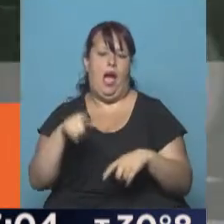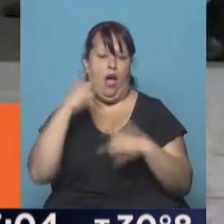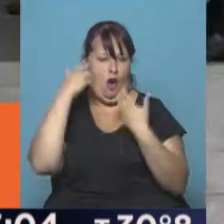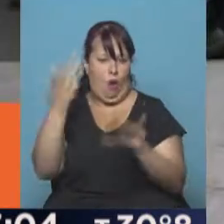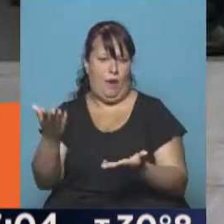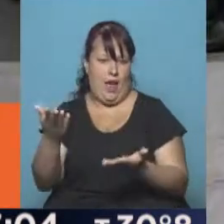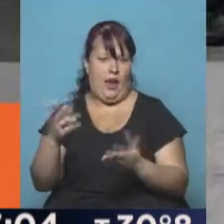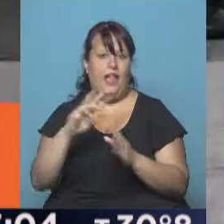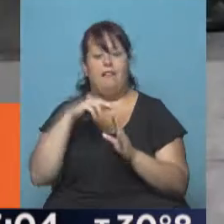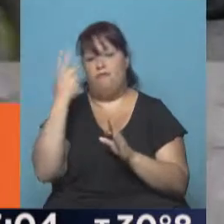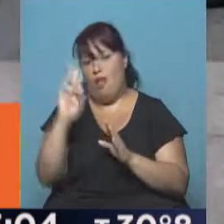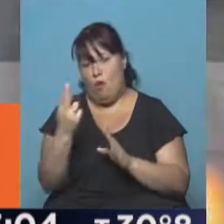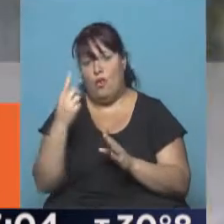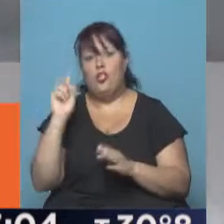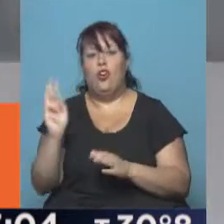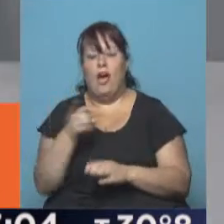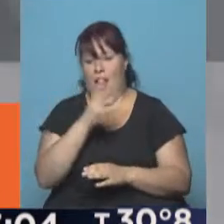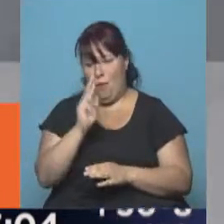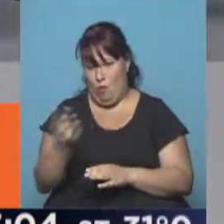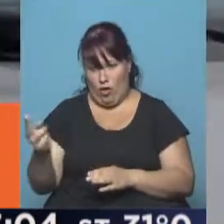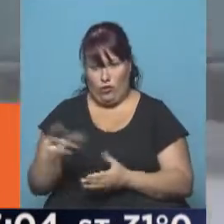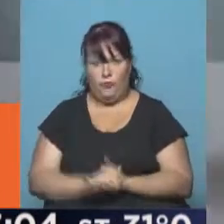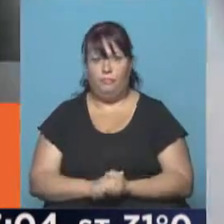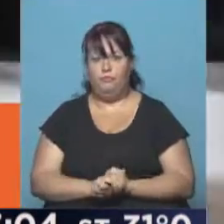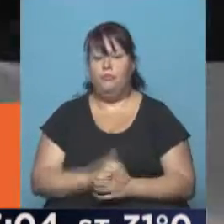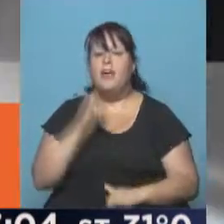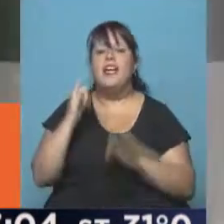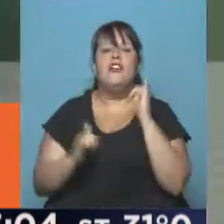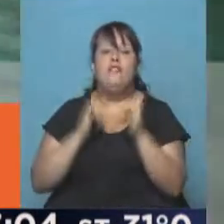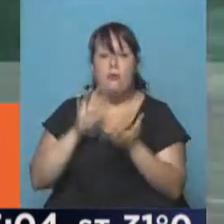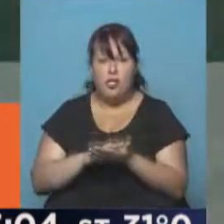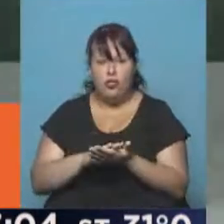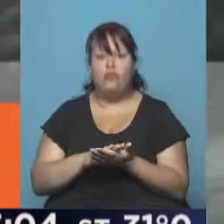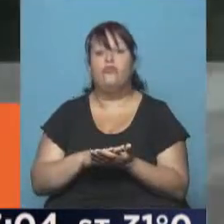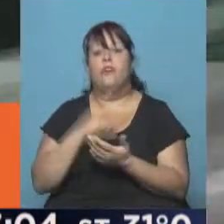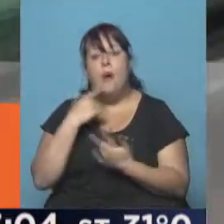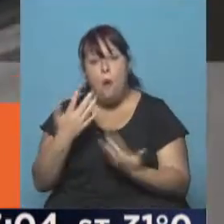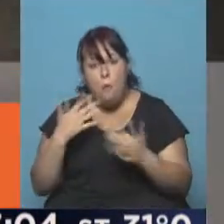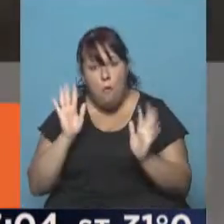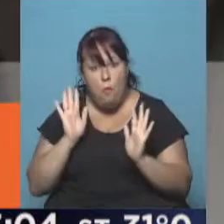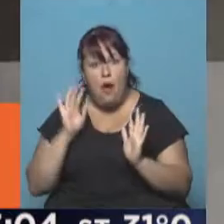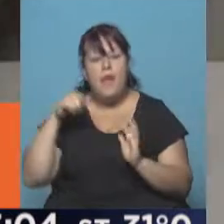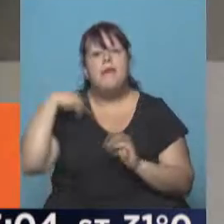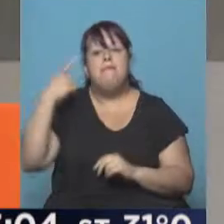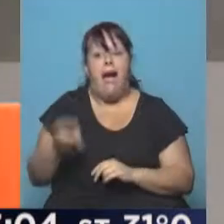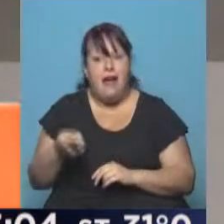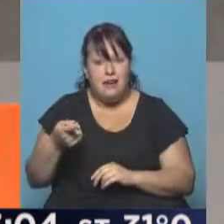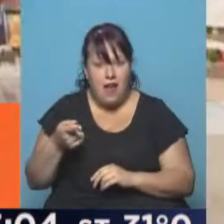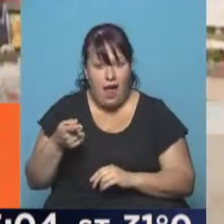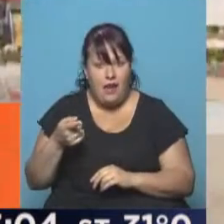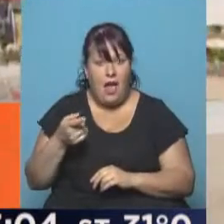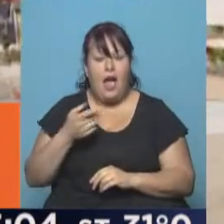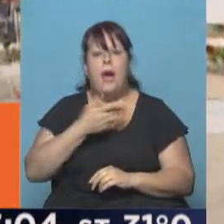homenaje póstumo a las víctimas. La información también indica que podría asistir en el día de mañana